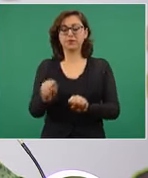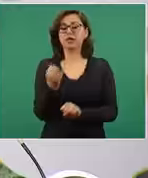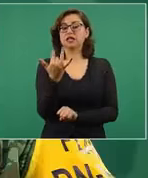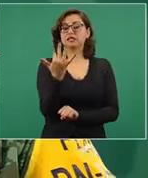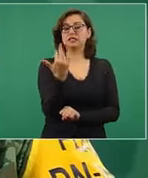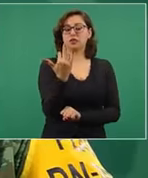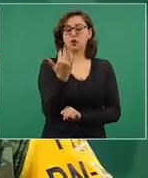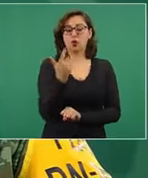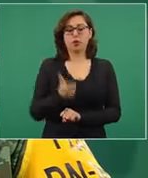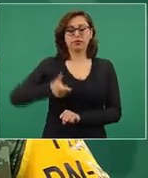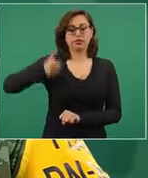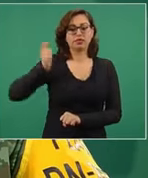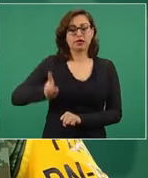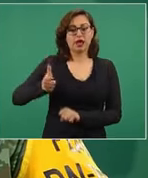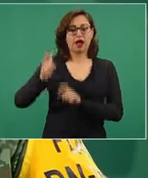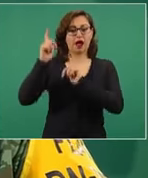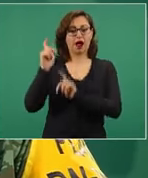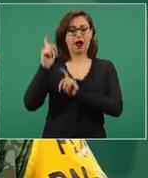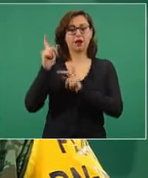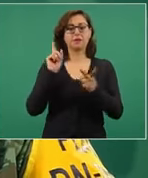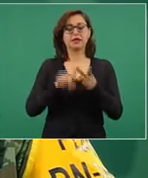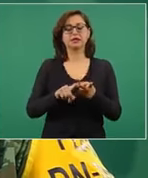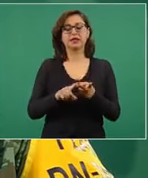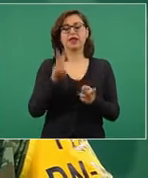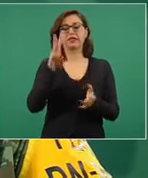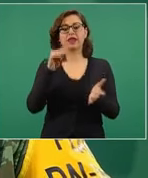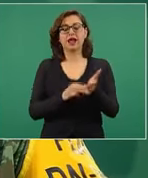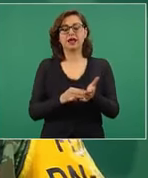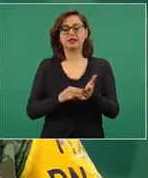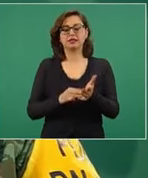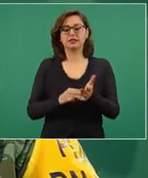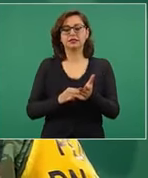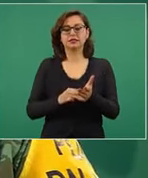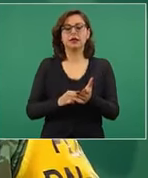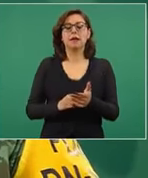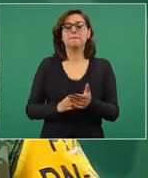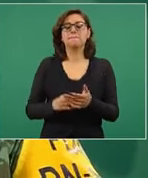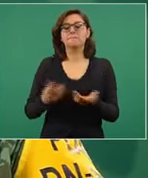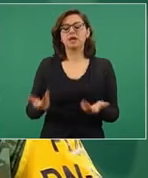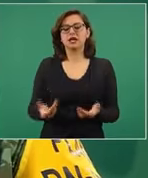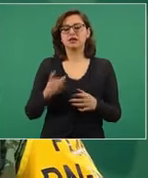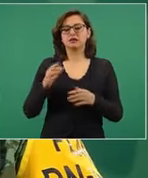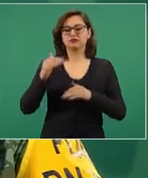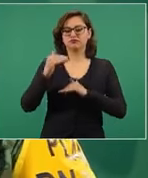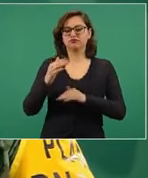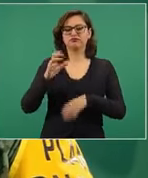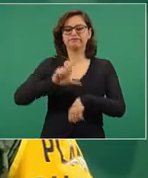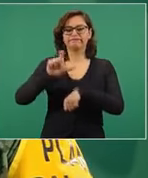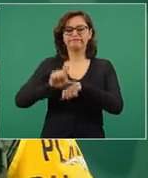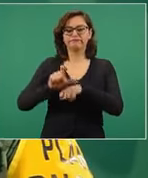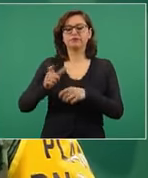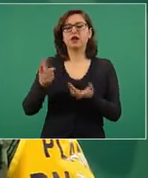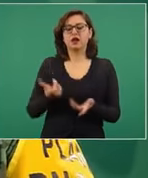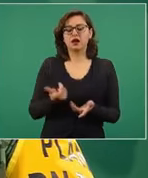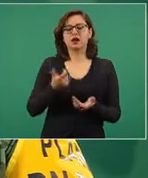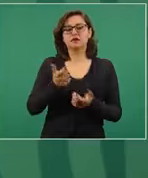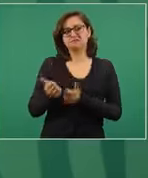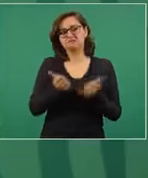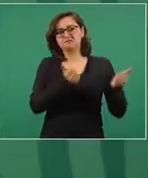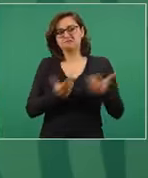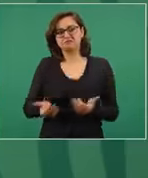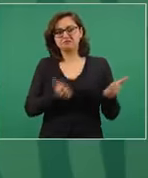armas, más de 3.000 cartuchos. De vehículos que vienen de Estados Unidos hacia México. Y